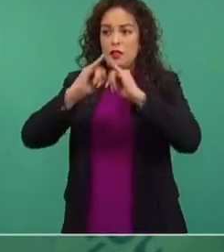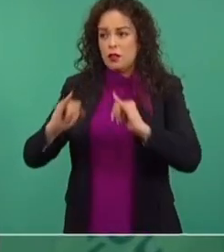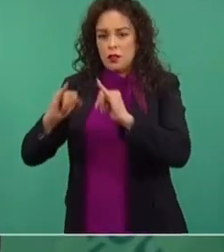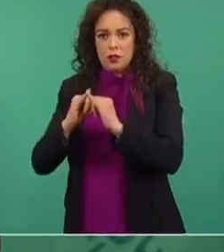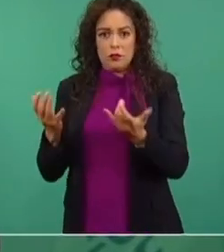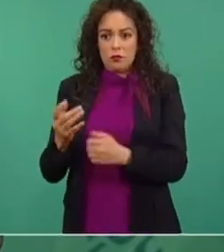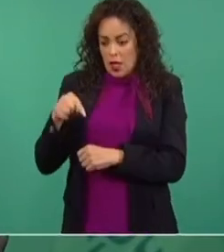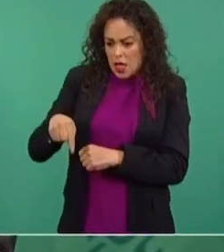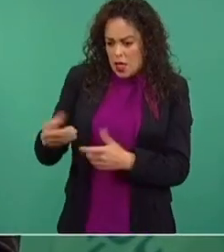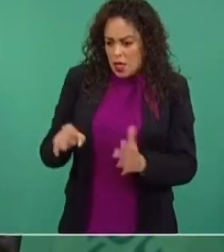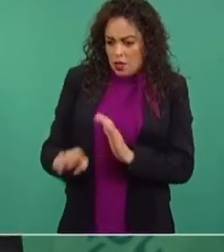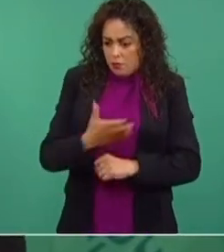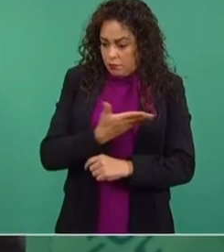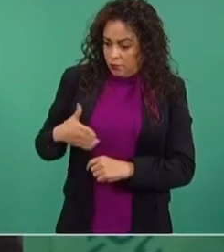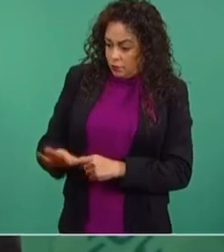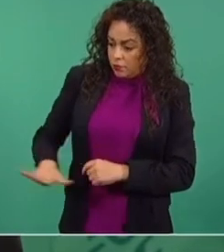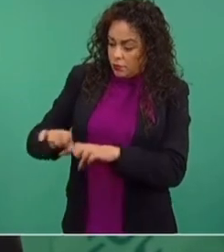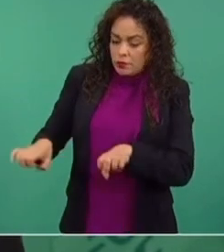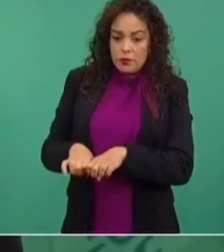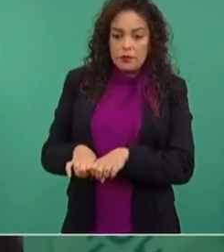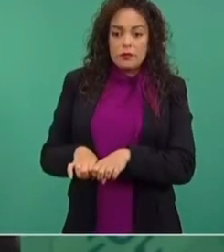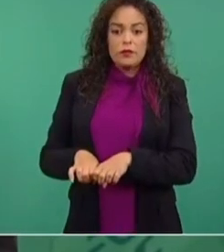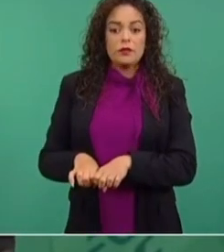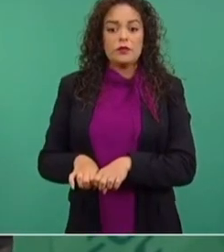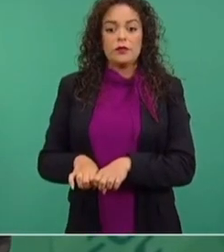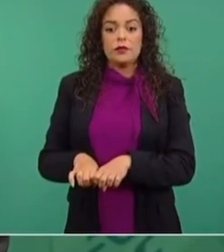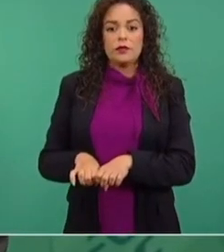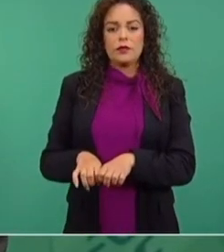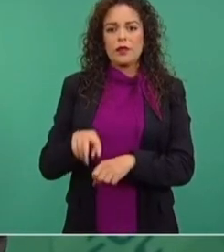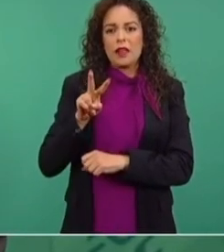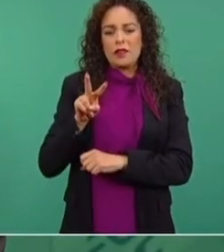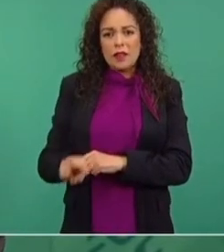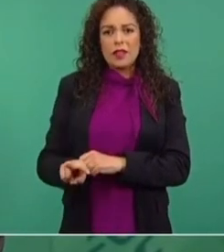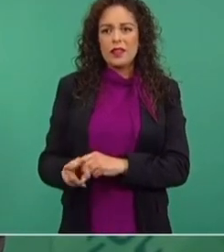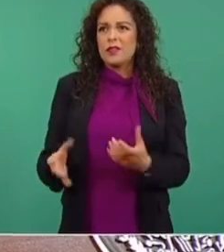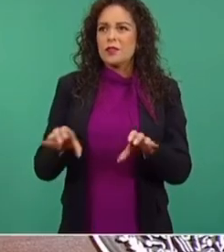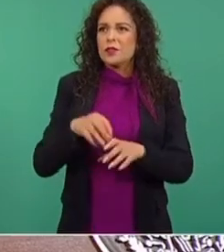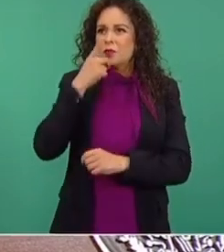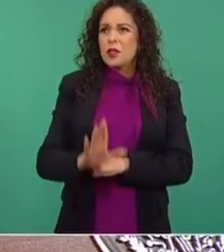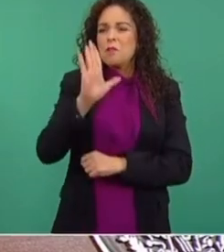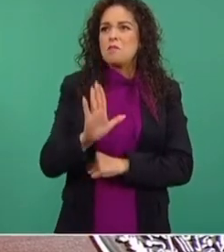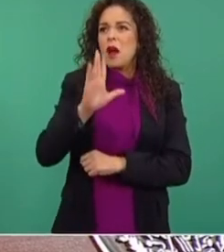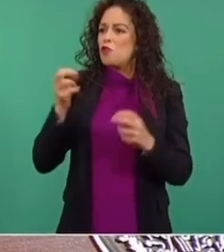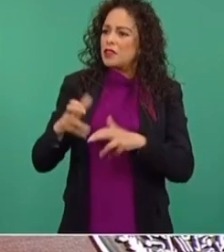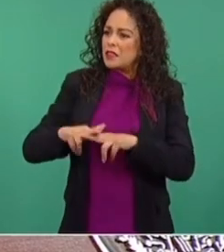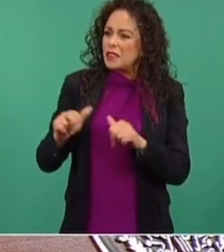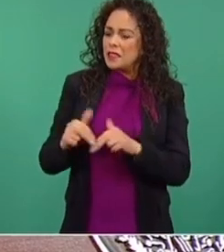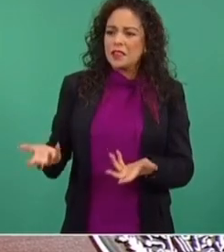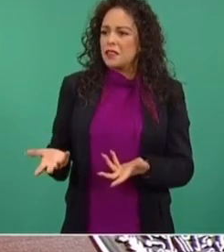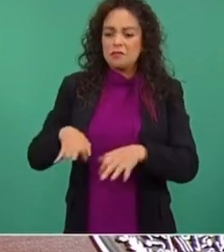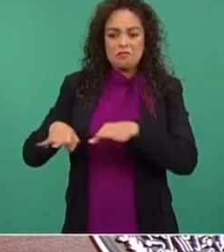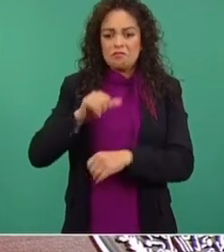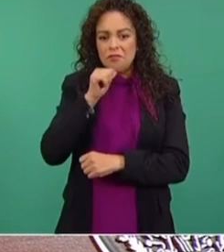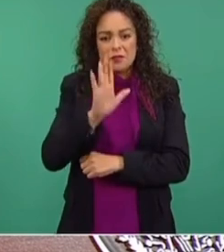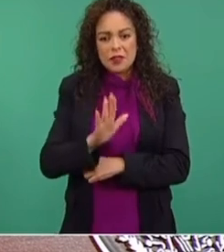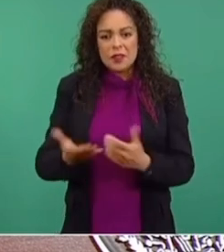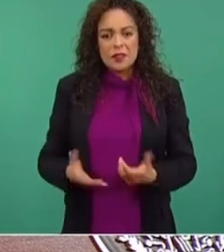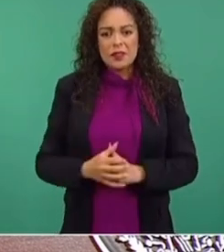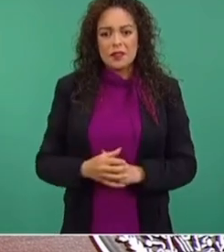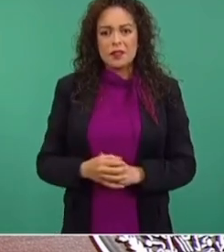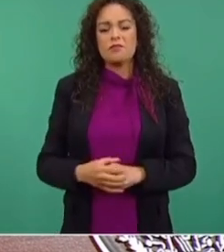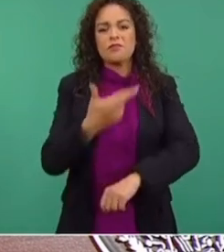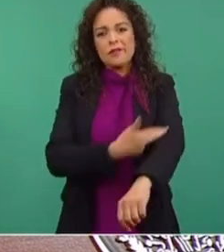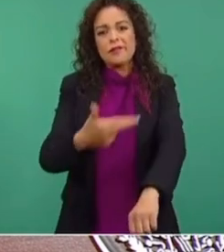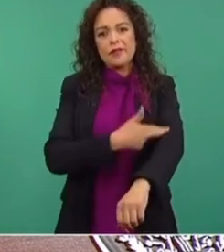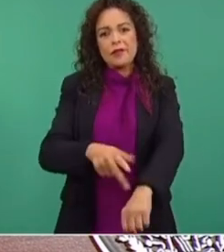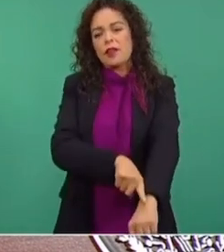ejecutivo, estaban muy echadas a perder. Lo más benévolo que se puede decir es que estaban muy